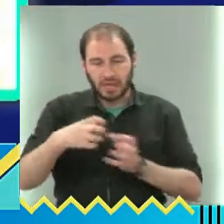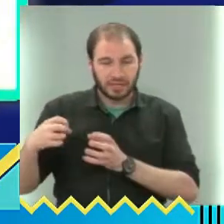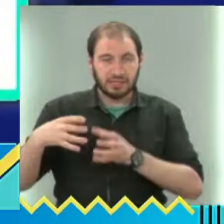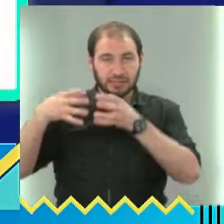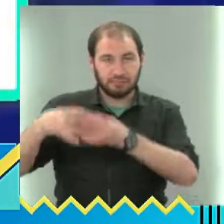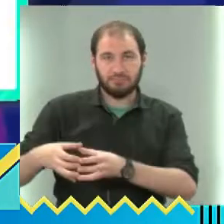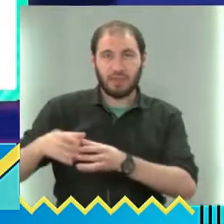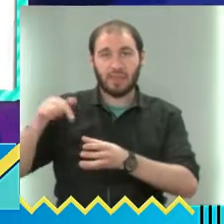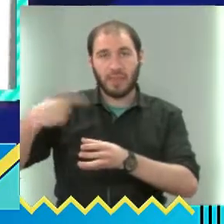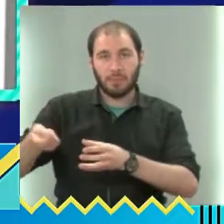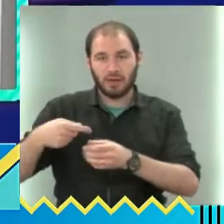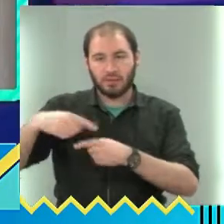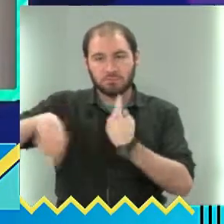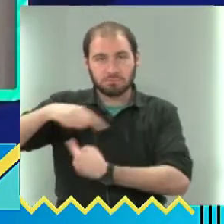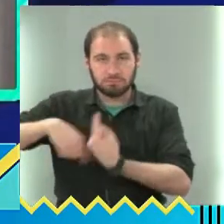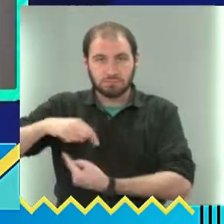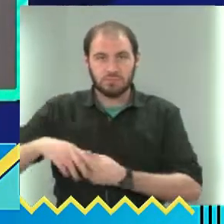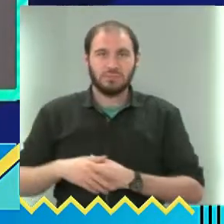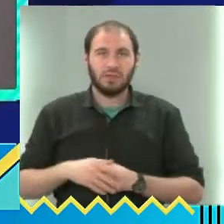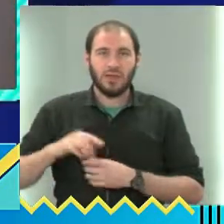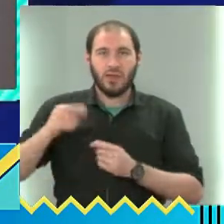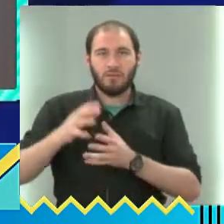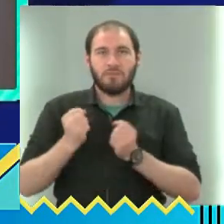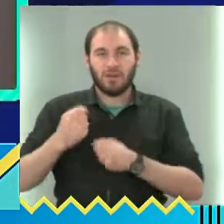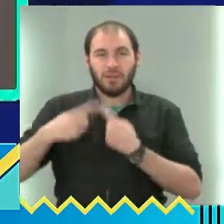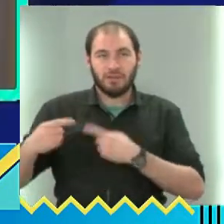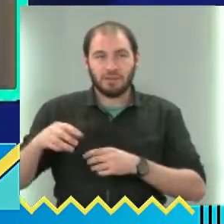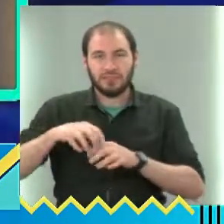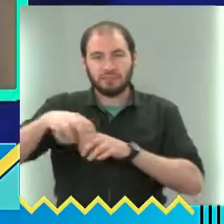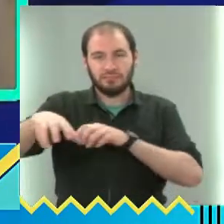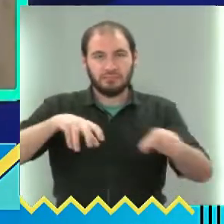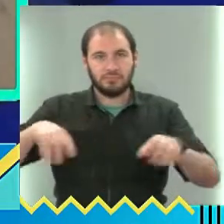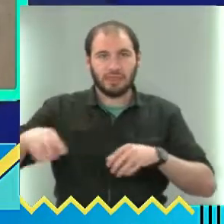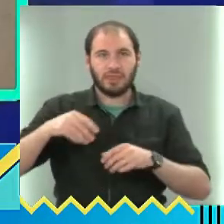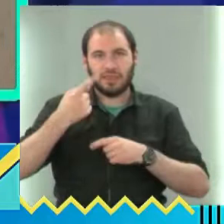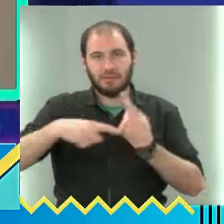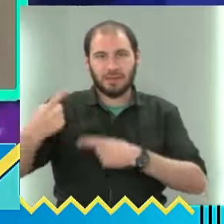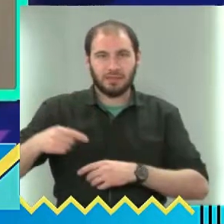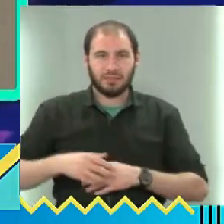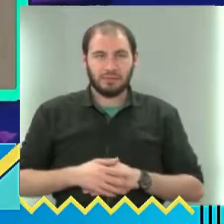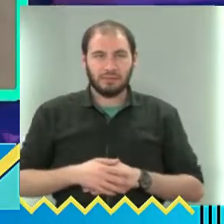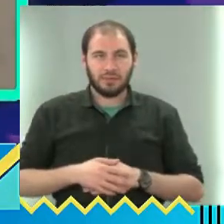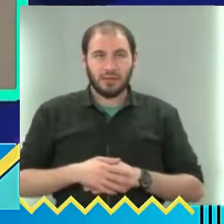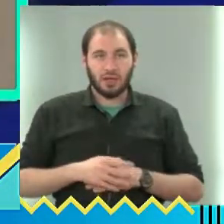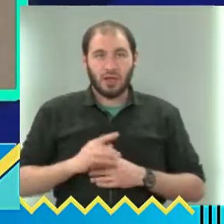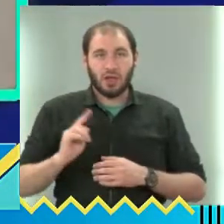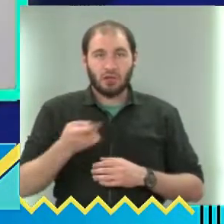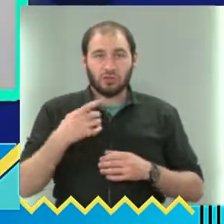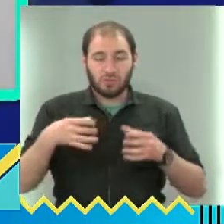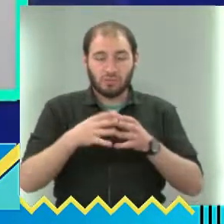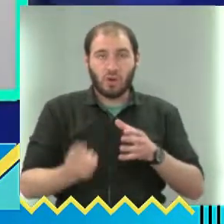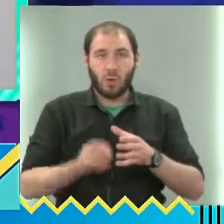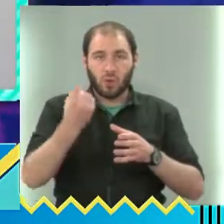sangre después se centrifuga por distinta densidad, se van a separar los distintos hemocomponentes. Y nosotros de una sola